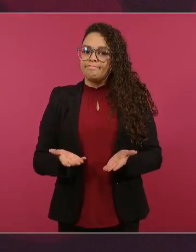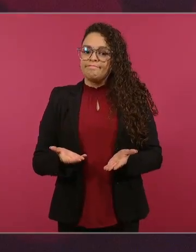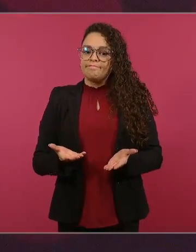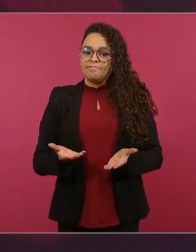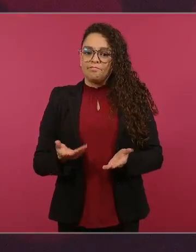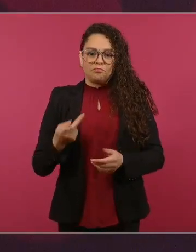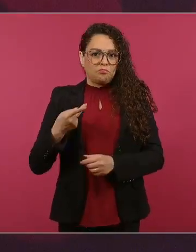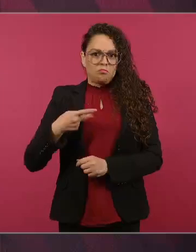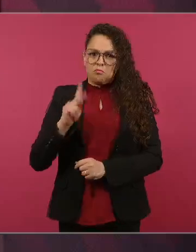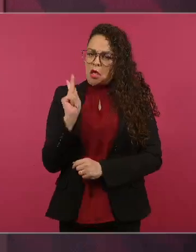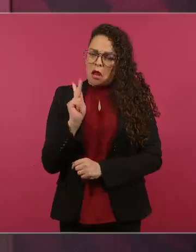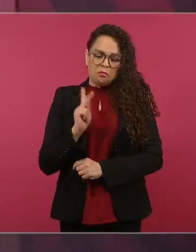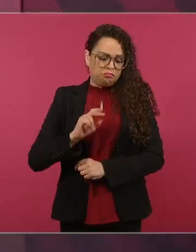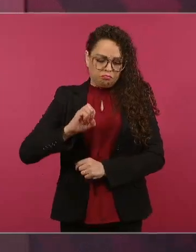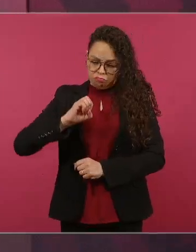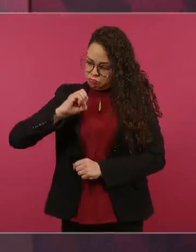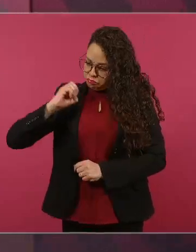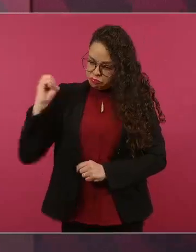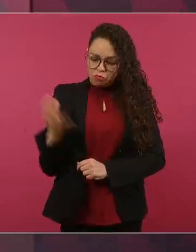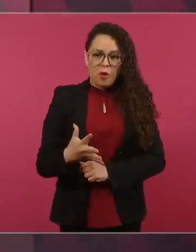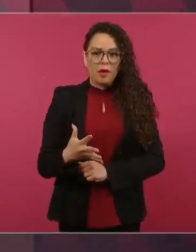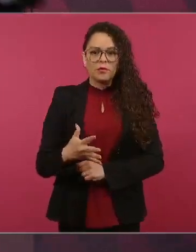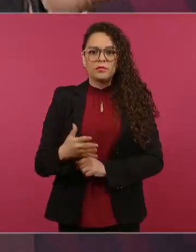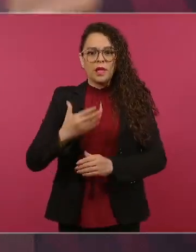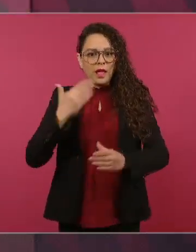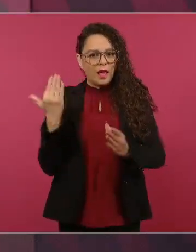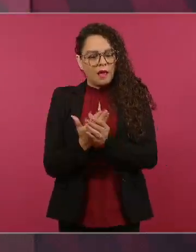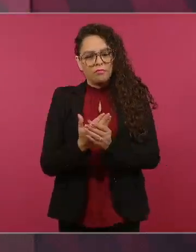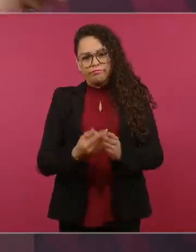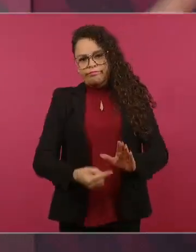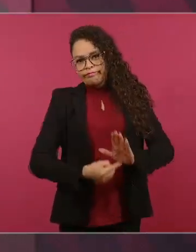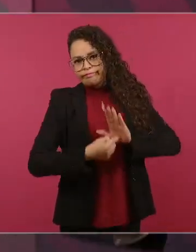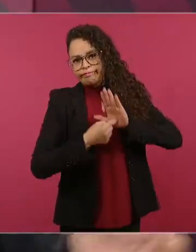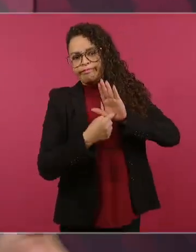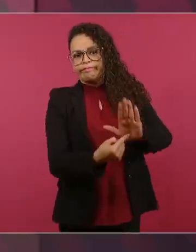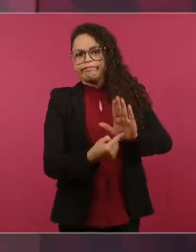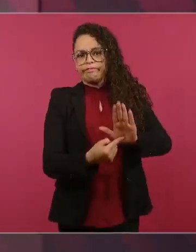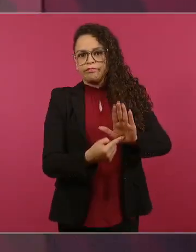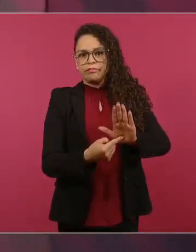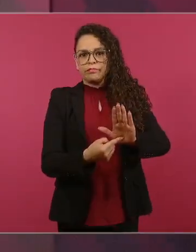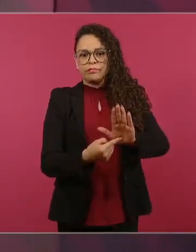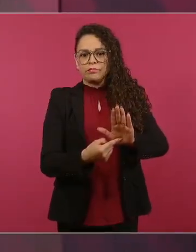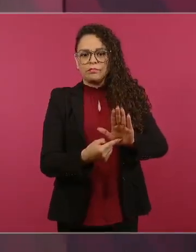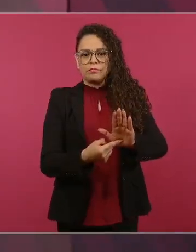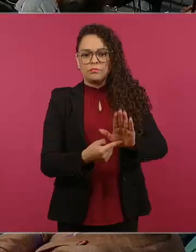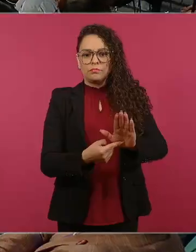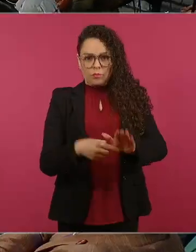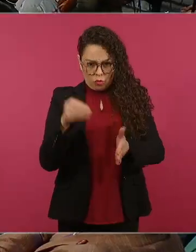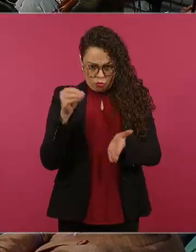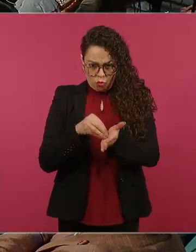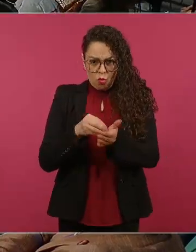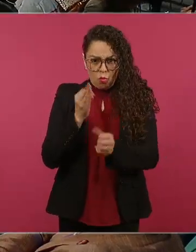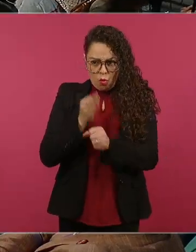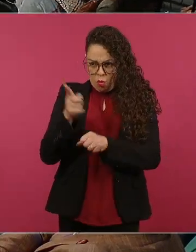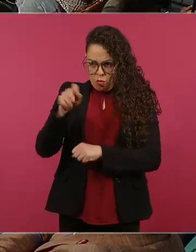subió el expediente. Y ya como está, lo pueden consultar ahora todavía.